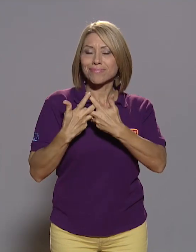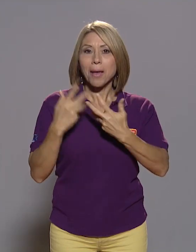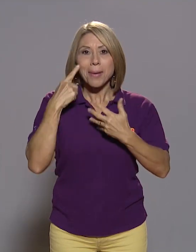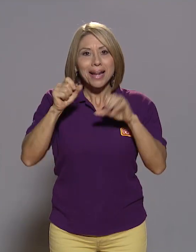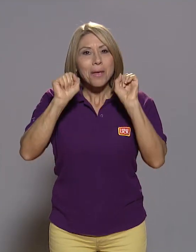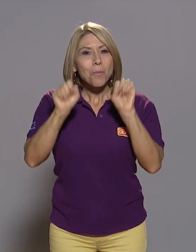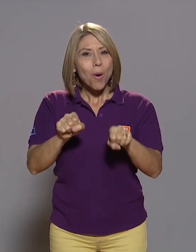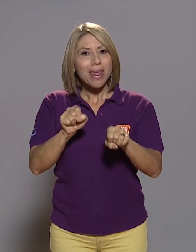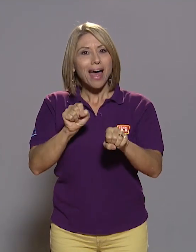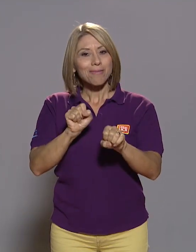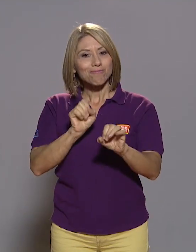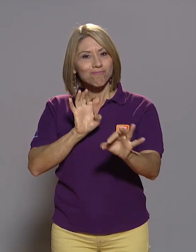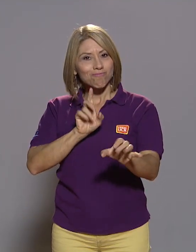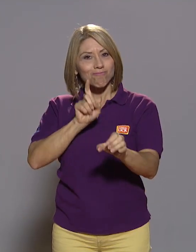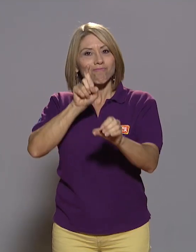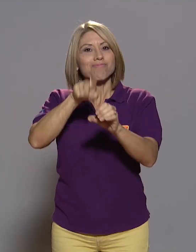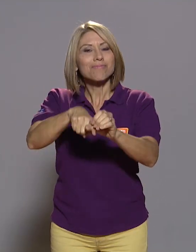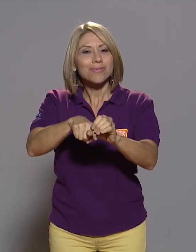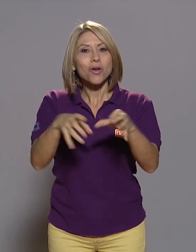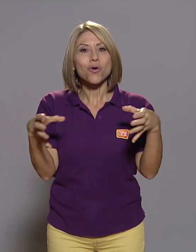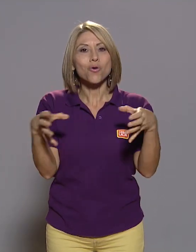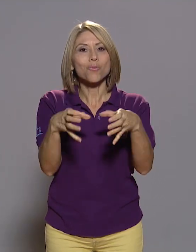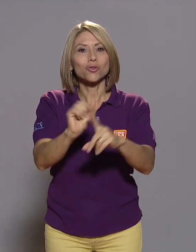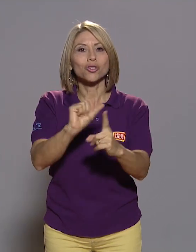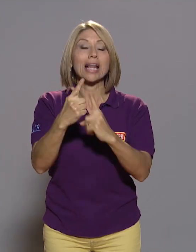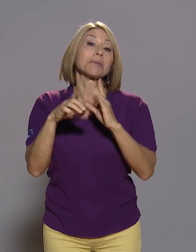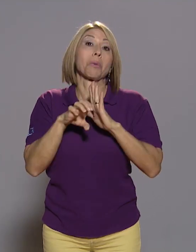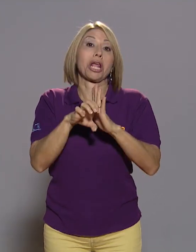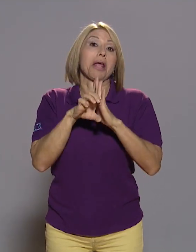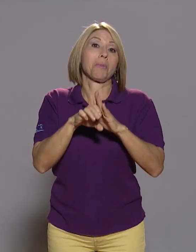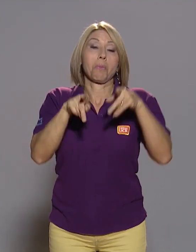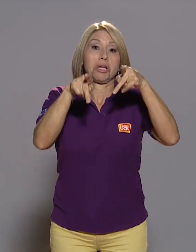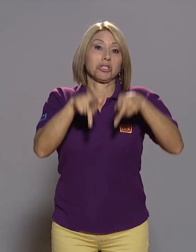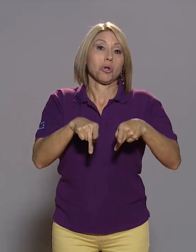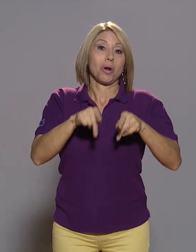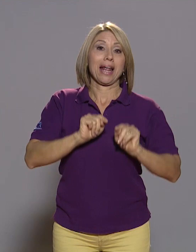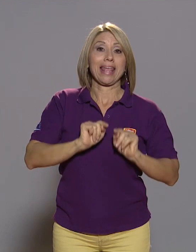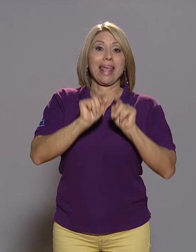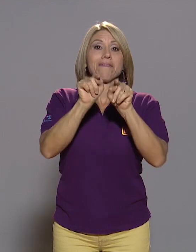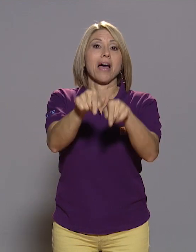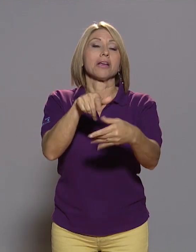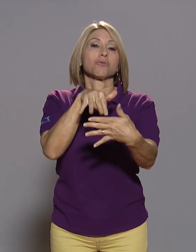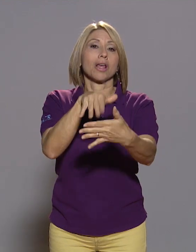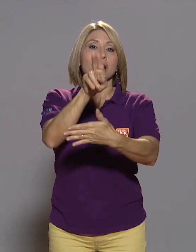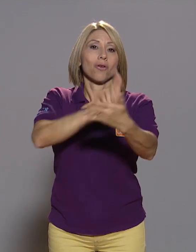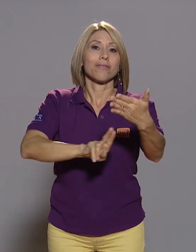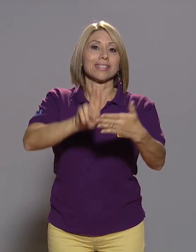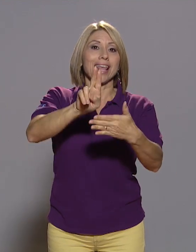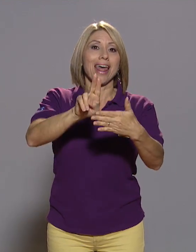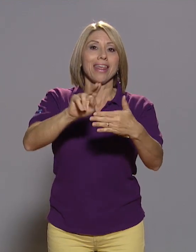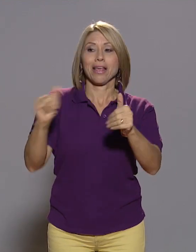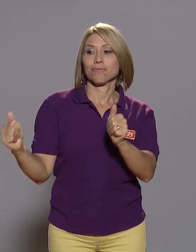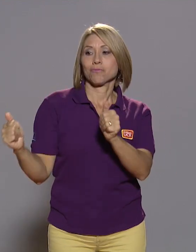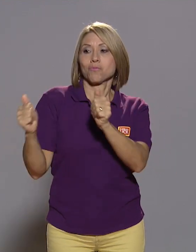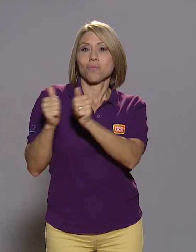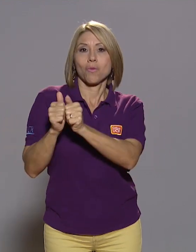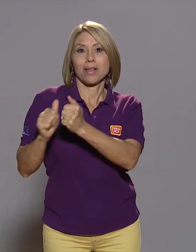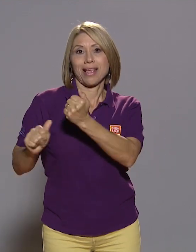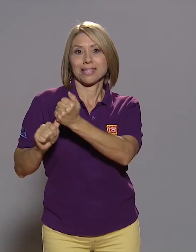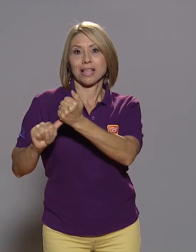sociales. Vuelvo al ejemplo que daba, de repente alguien que va a la universidad, que vaya con alguien de su misma edad, ¿verdad? Que no parezca como